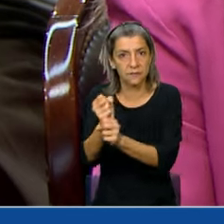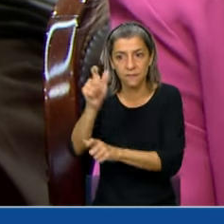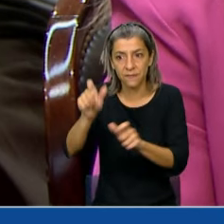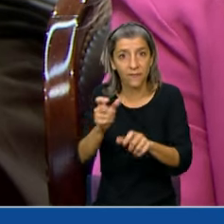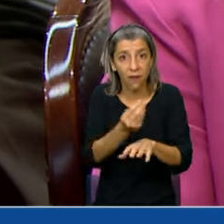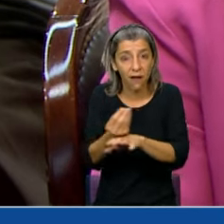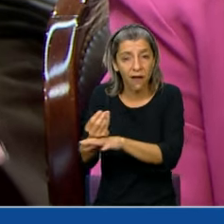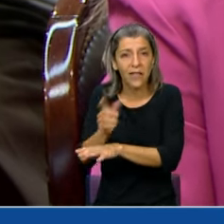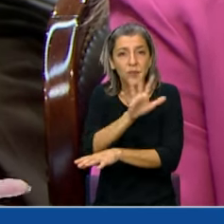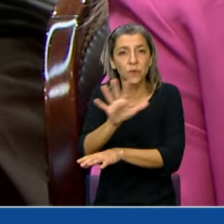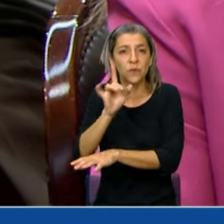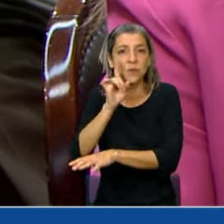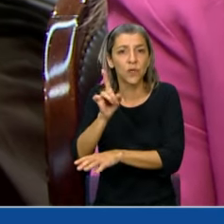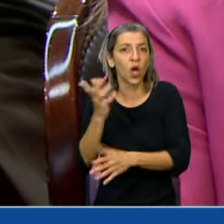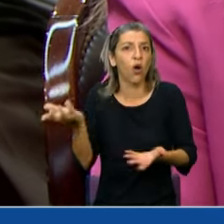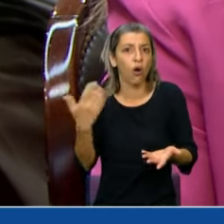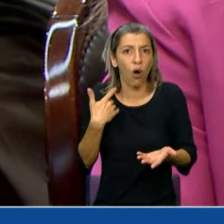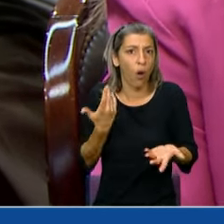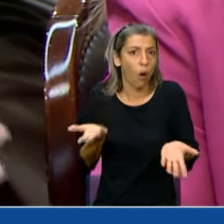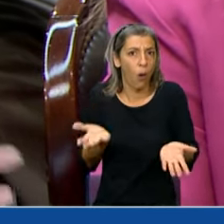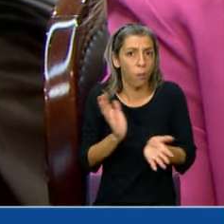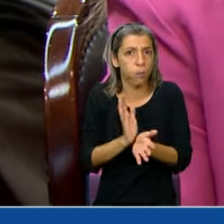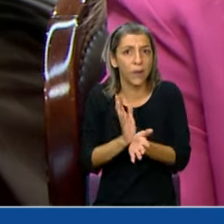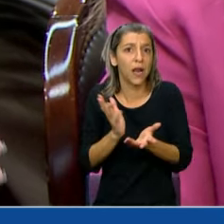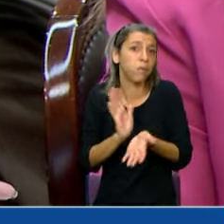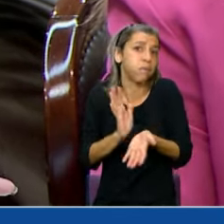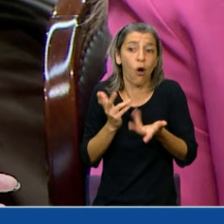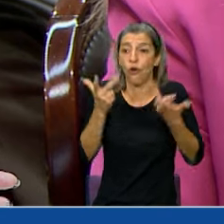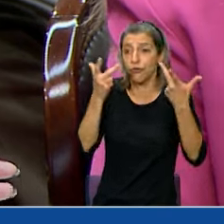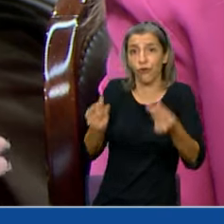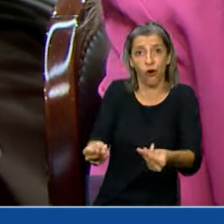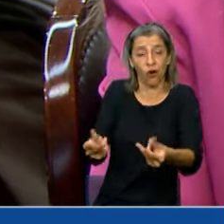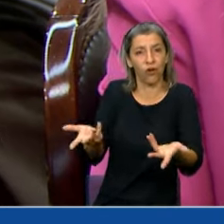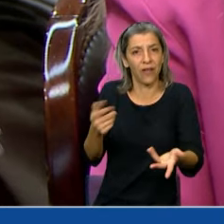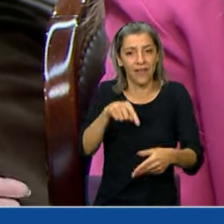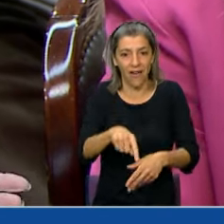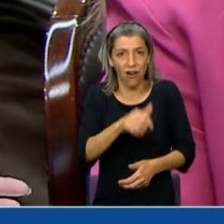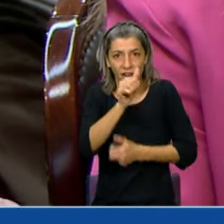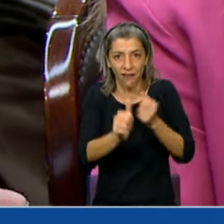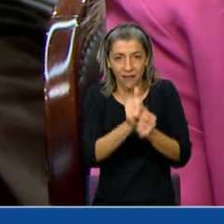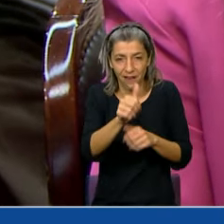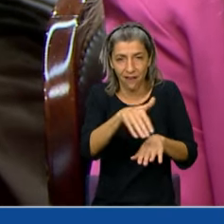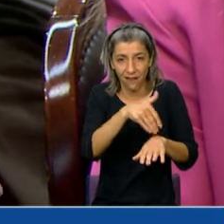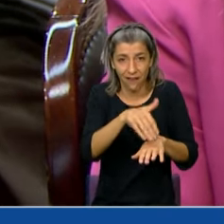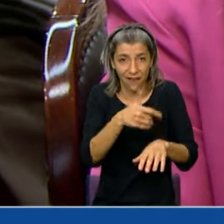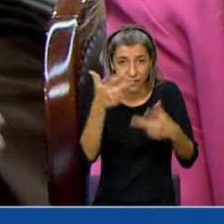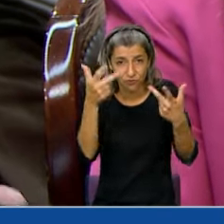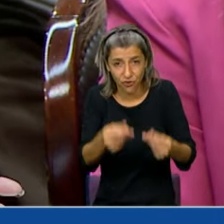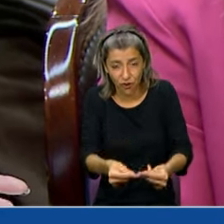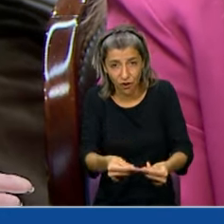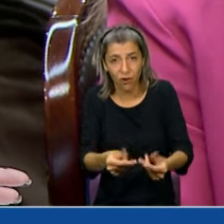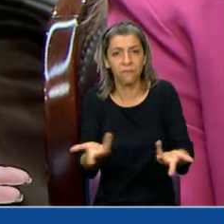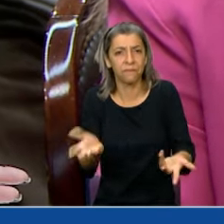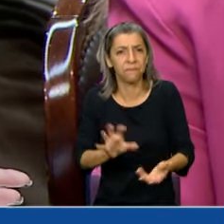parte de la Industria del calzado es decir no al federalismo es decir